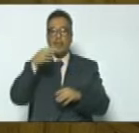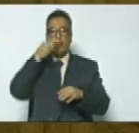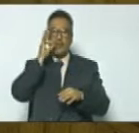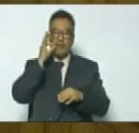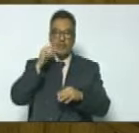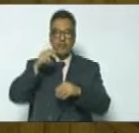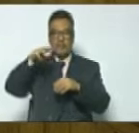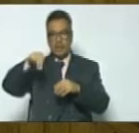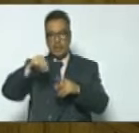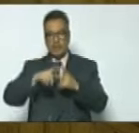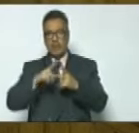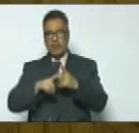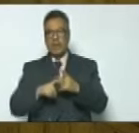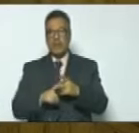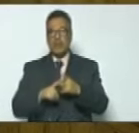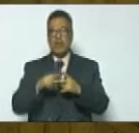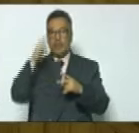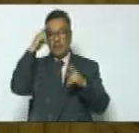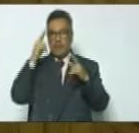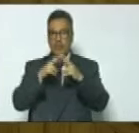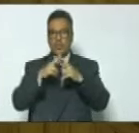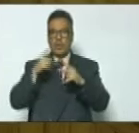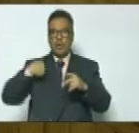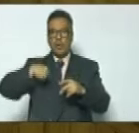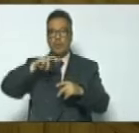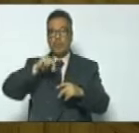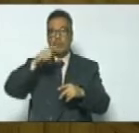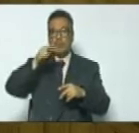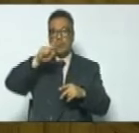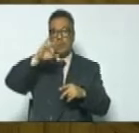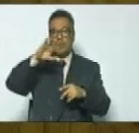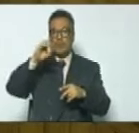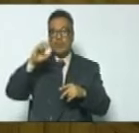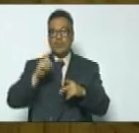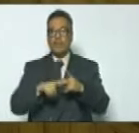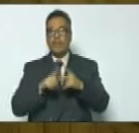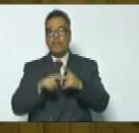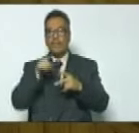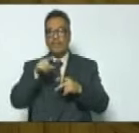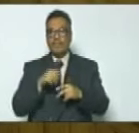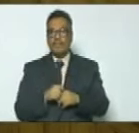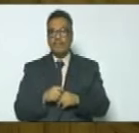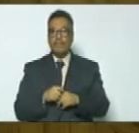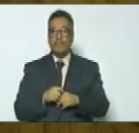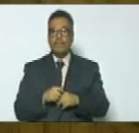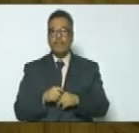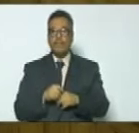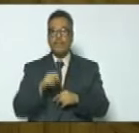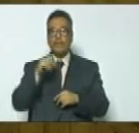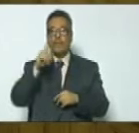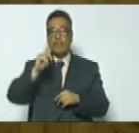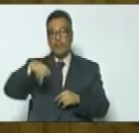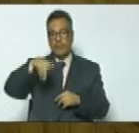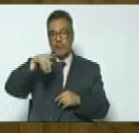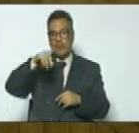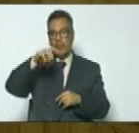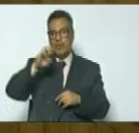Martínez, ahí conocimos nosotros a Monasterio, ahí estaba